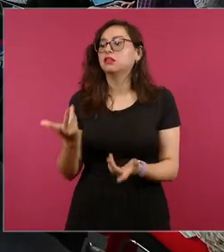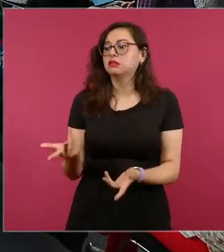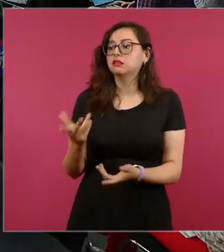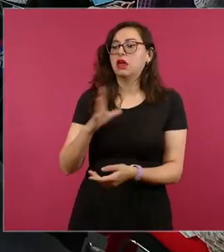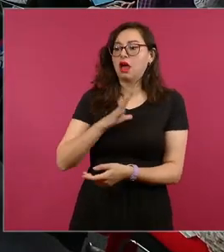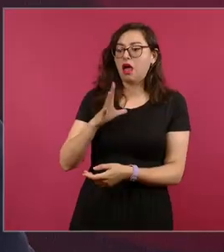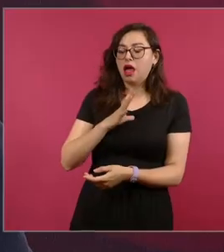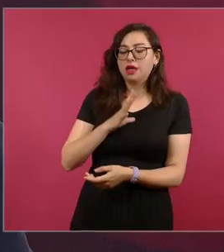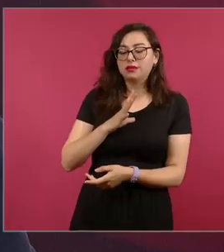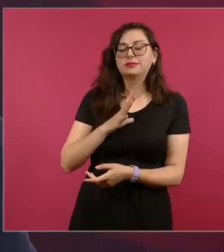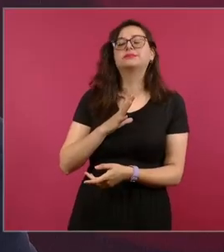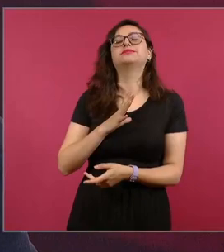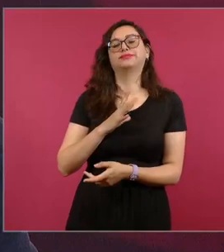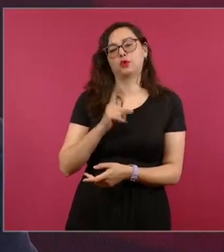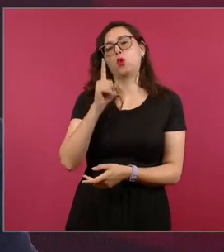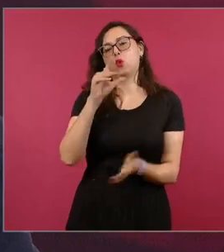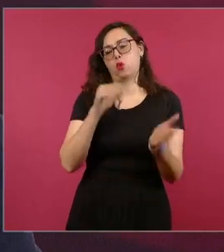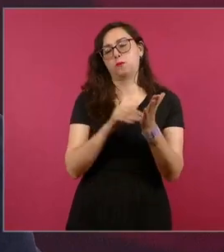establecen estos, este